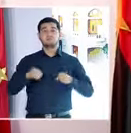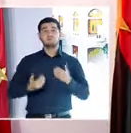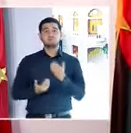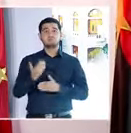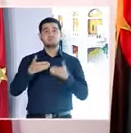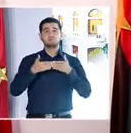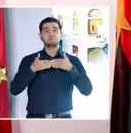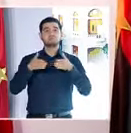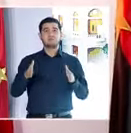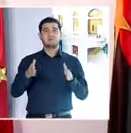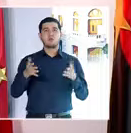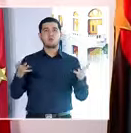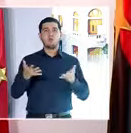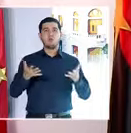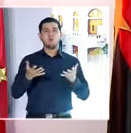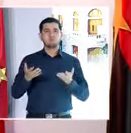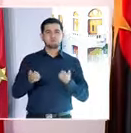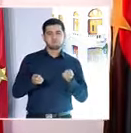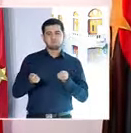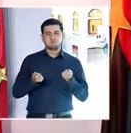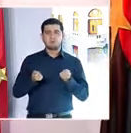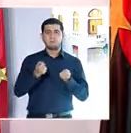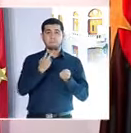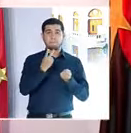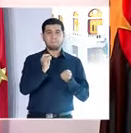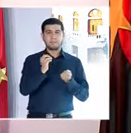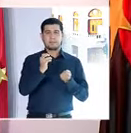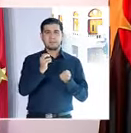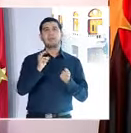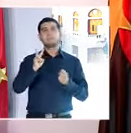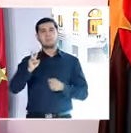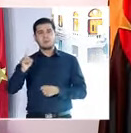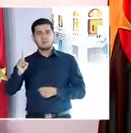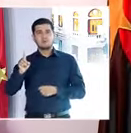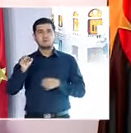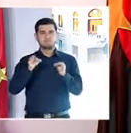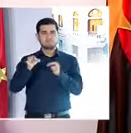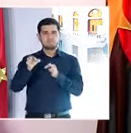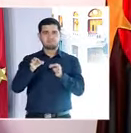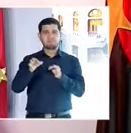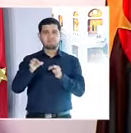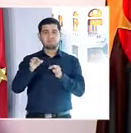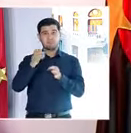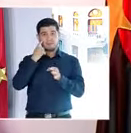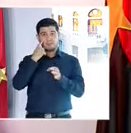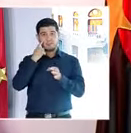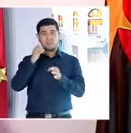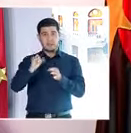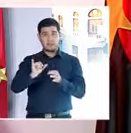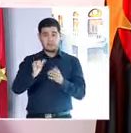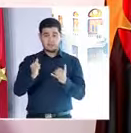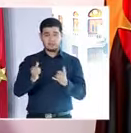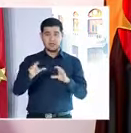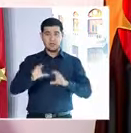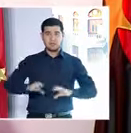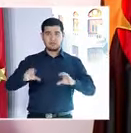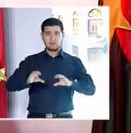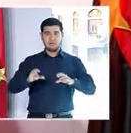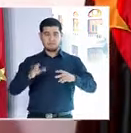gestión 2020-2021, les explicaré la metodología. Esta jornada contempla dos